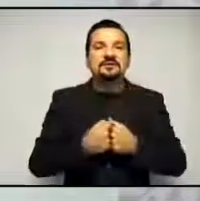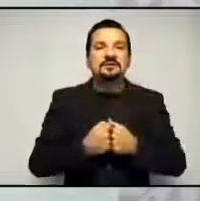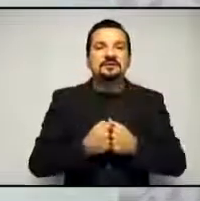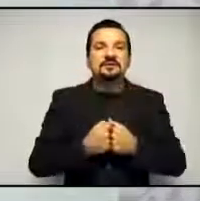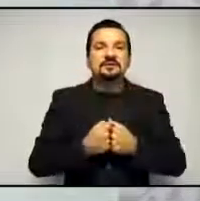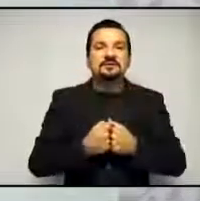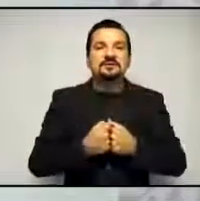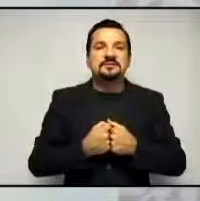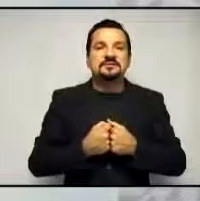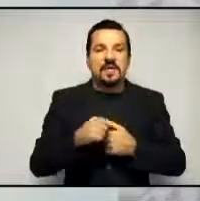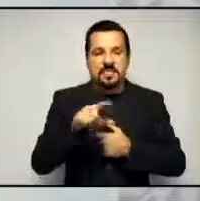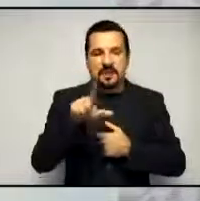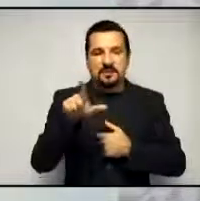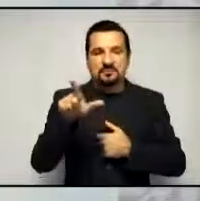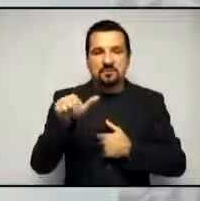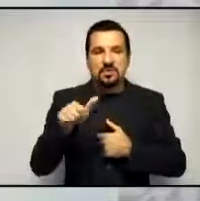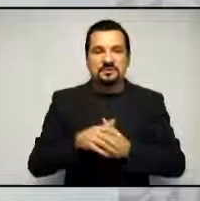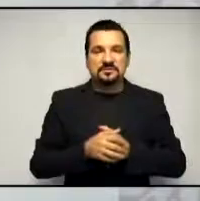posteriormente